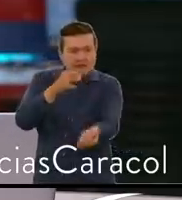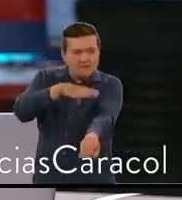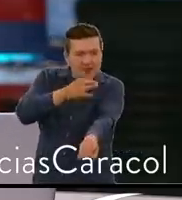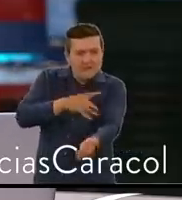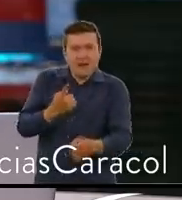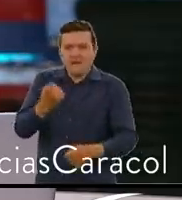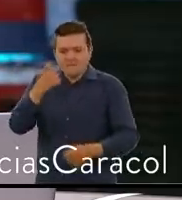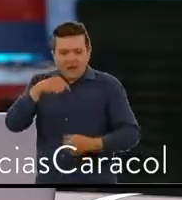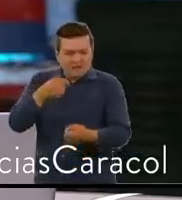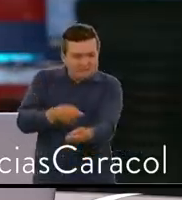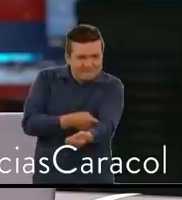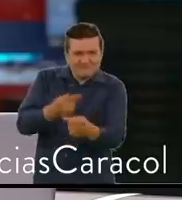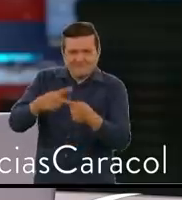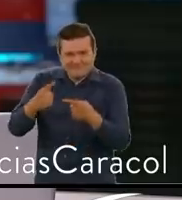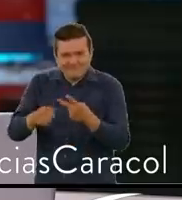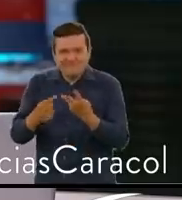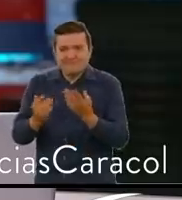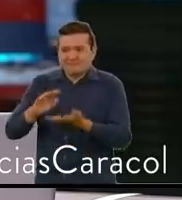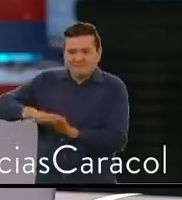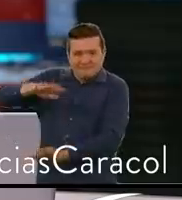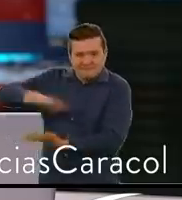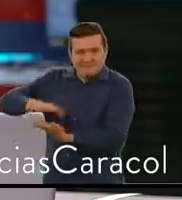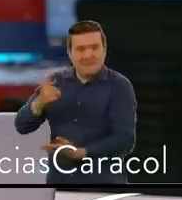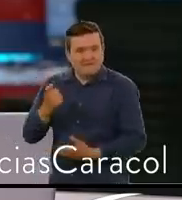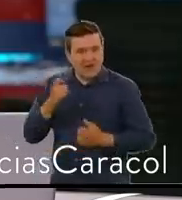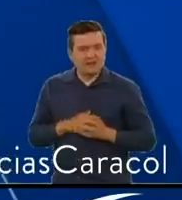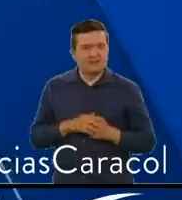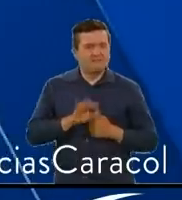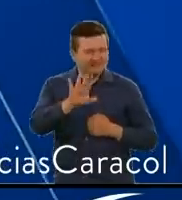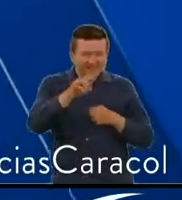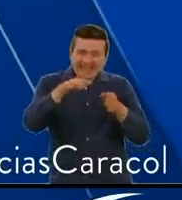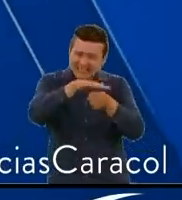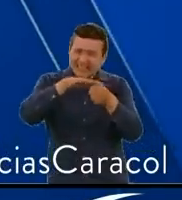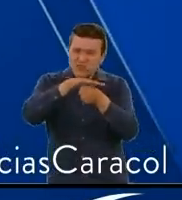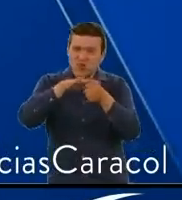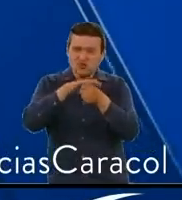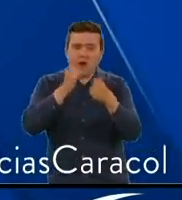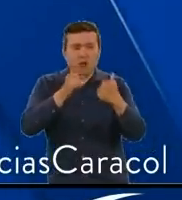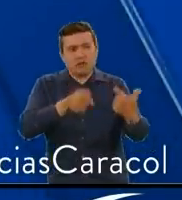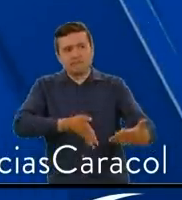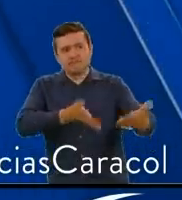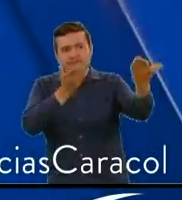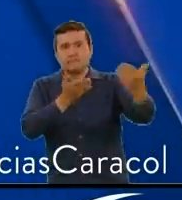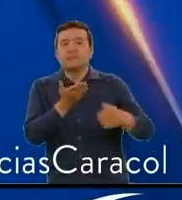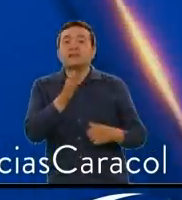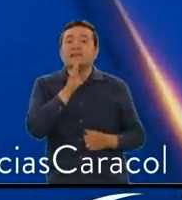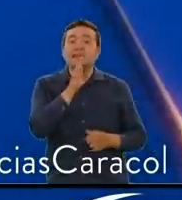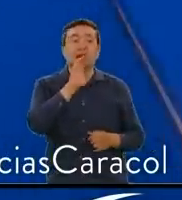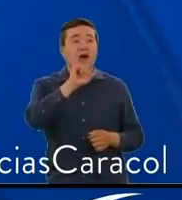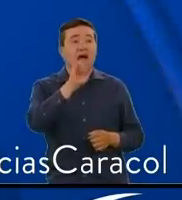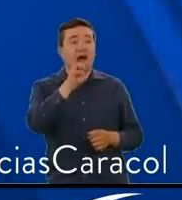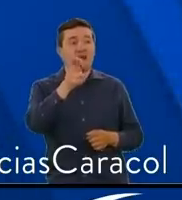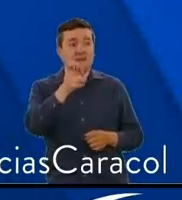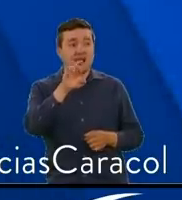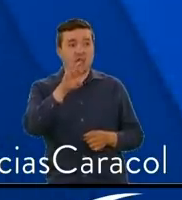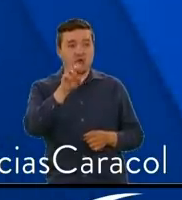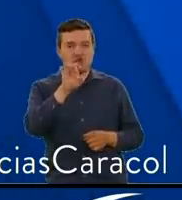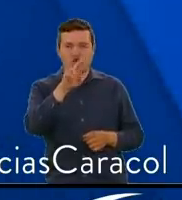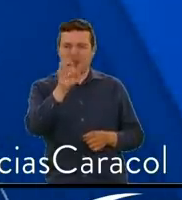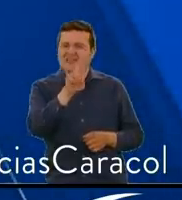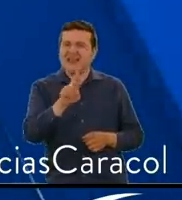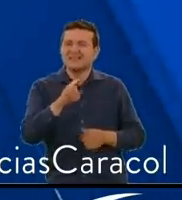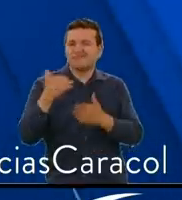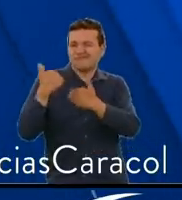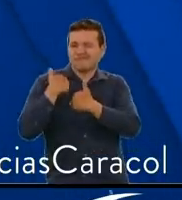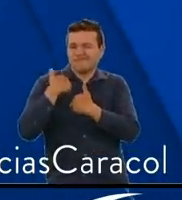tan crítico por la pandemia que se está viviendo en diferentes ciudades del país, vamos a hacer contacto con el epidemiólogo Jaime Ordóñez. Doctor, buenas tardes, bienvenido.